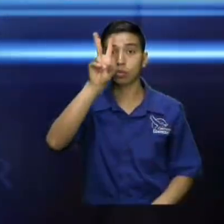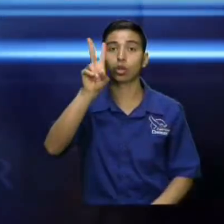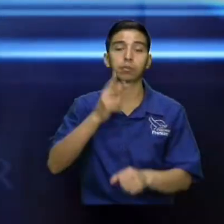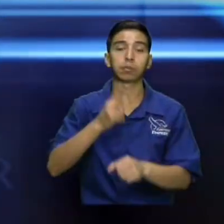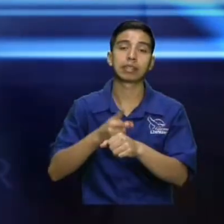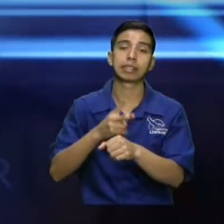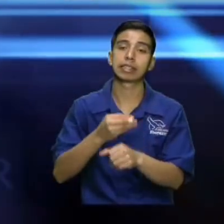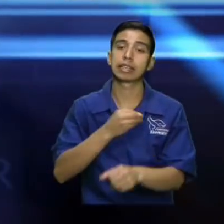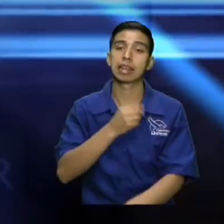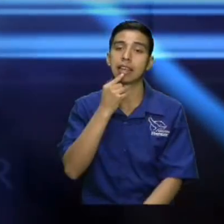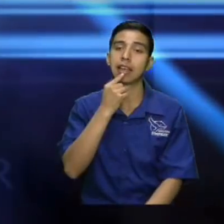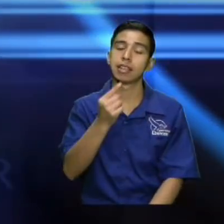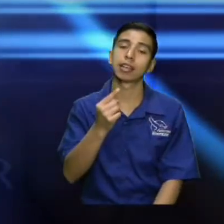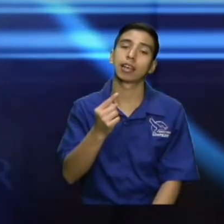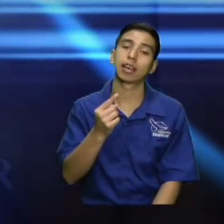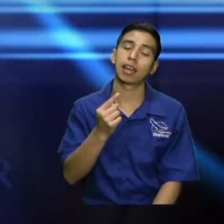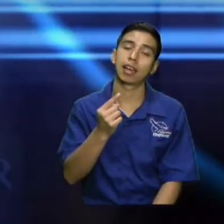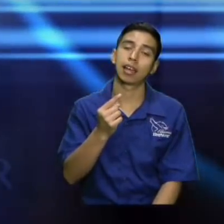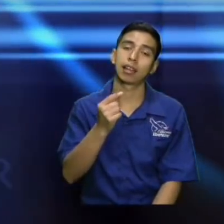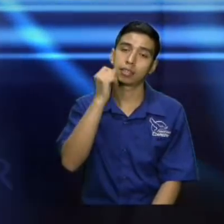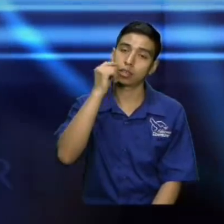está determinado por Dios y lo hará pronto.